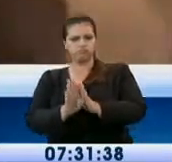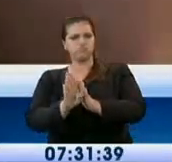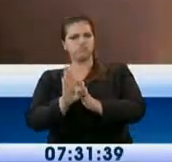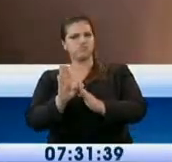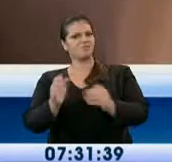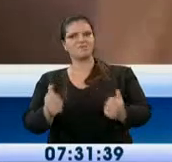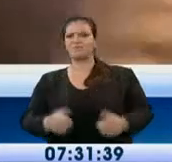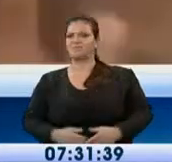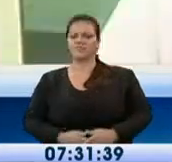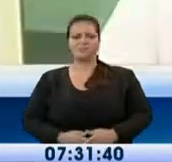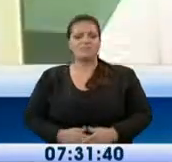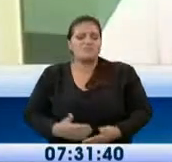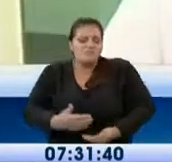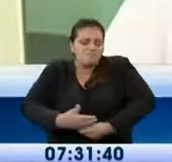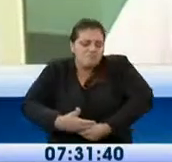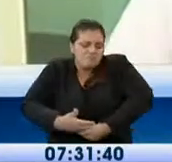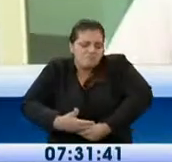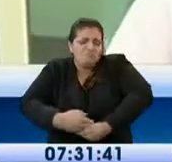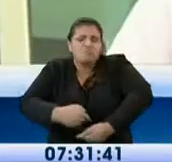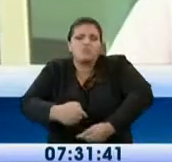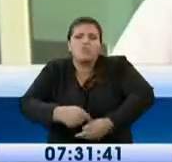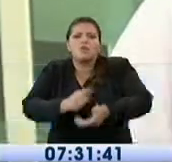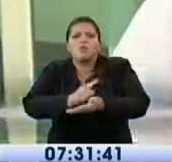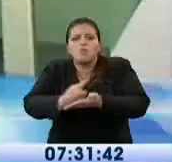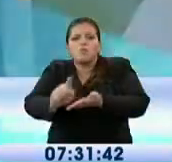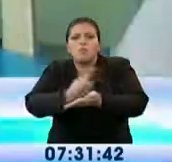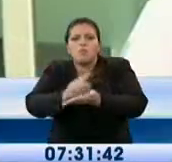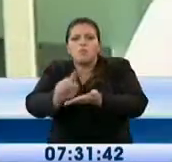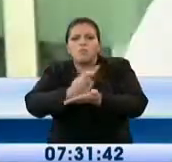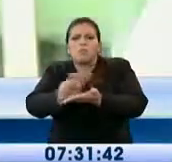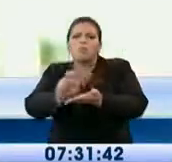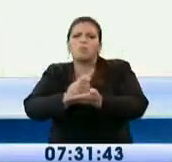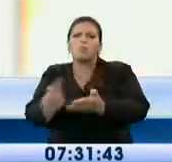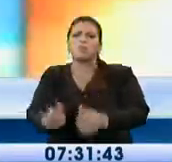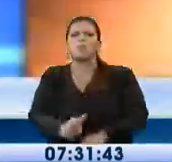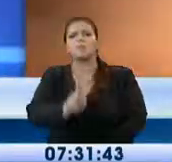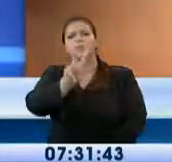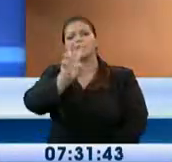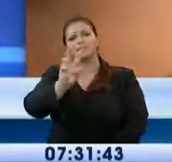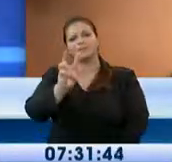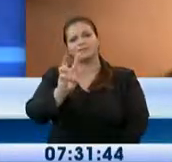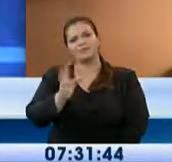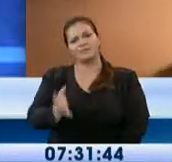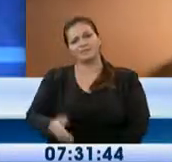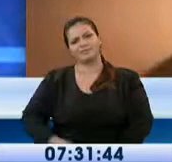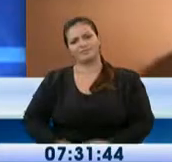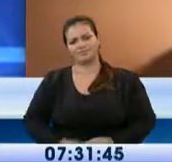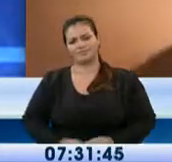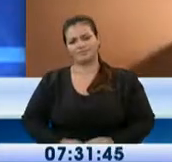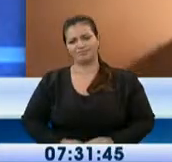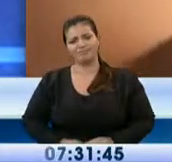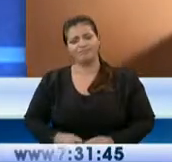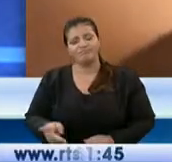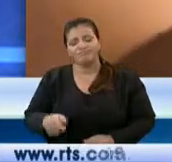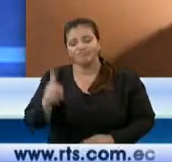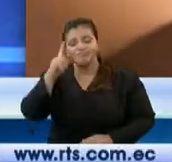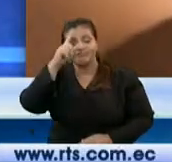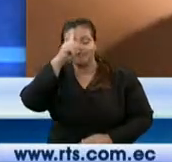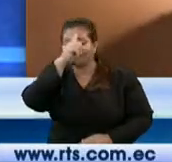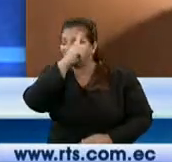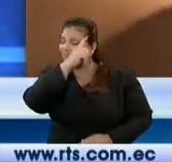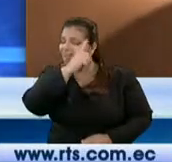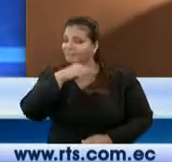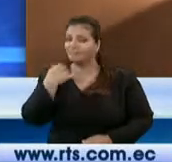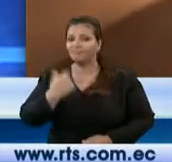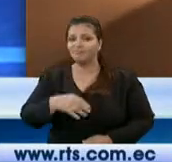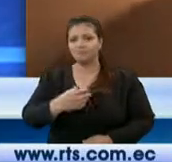más tiempo. Porque era demasiado prematuro, o sea, tenía 26 semanas. Para que pueda haber una sobrevida, tiene que el paciente tener siquiera 28